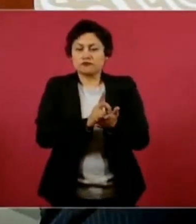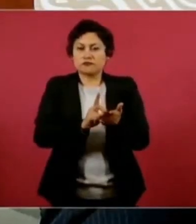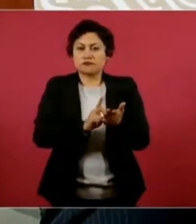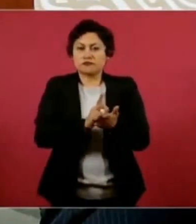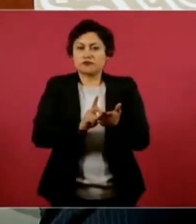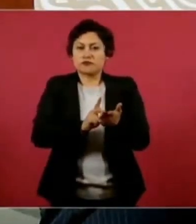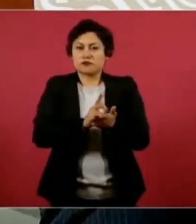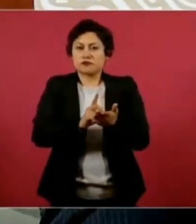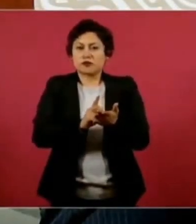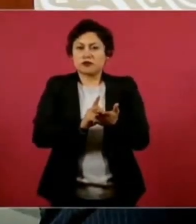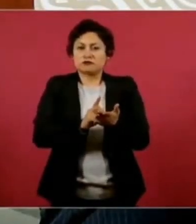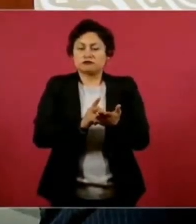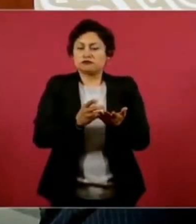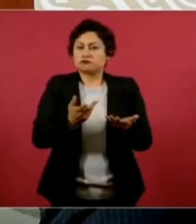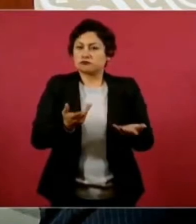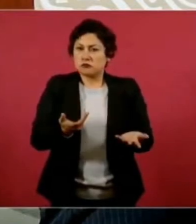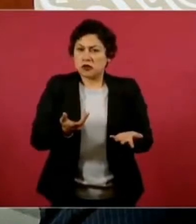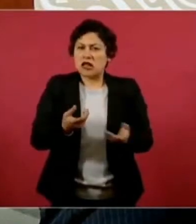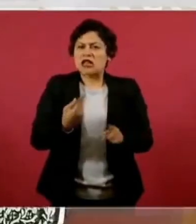hubo una